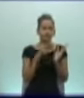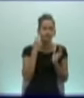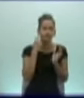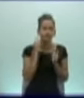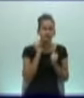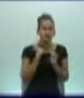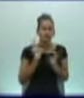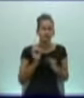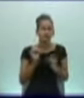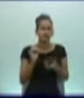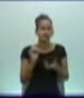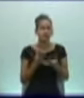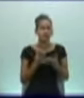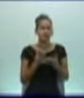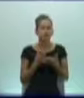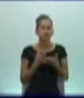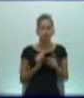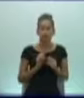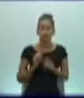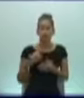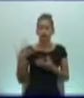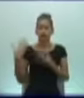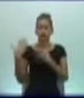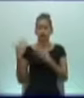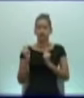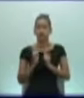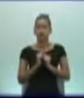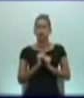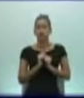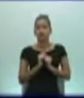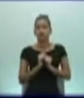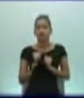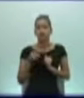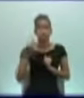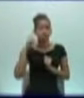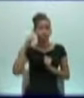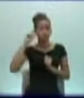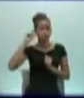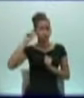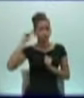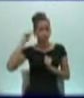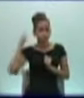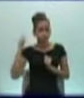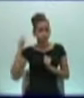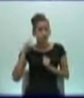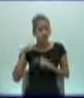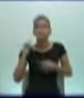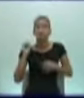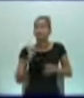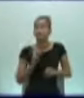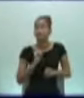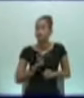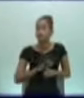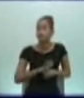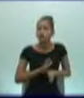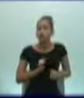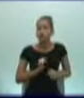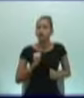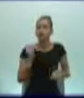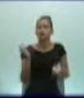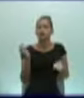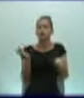de las otras emisiones para que les quede claro para cuando empiecen a trabajar con los ejercicios que se le queden